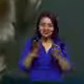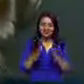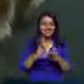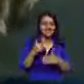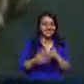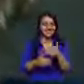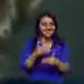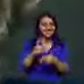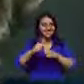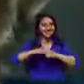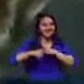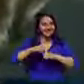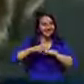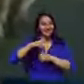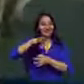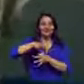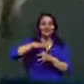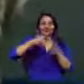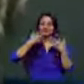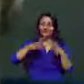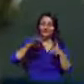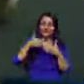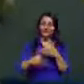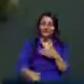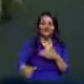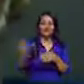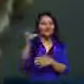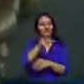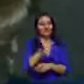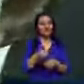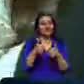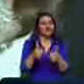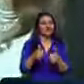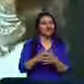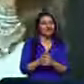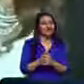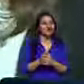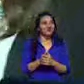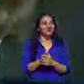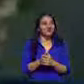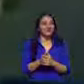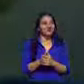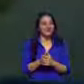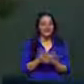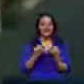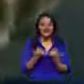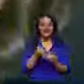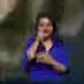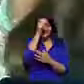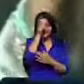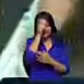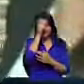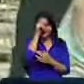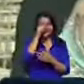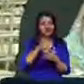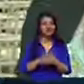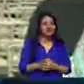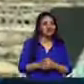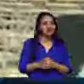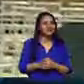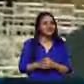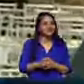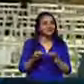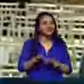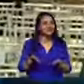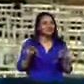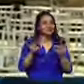proceso, esta jornada electoral que se ha llevado con éxito, podemos oír este día domingo, ¿no? Sí, sí, muy